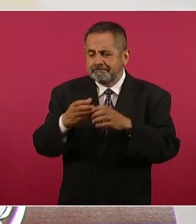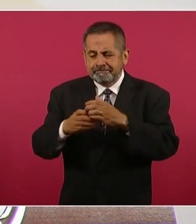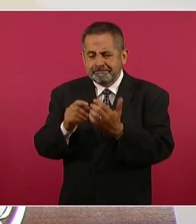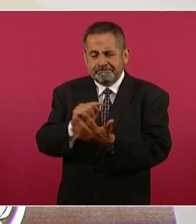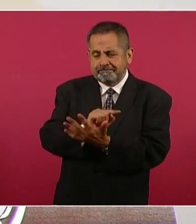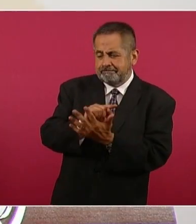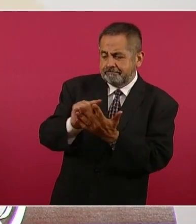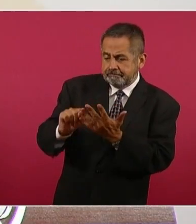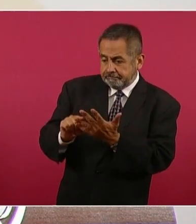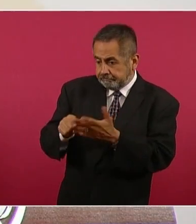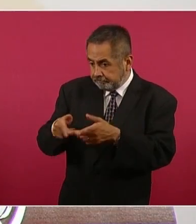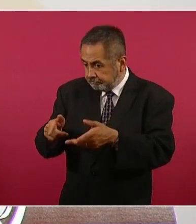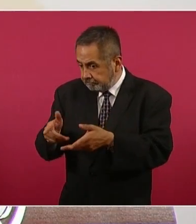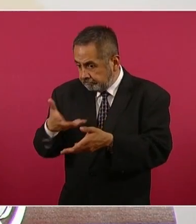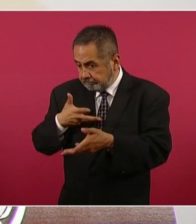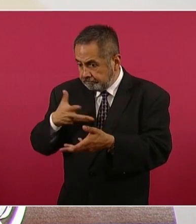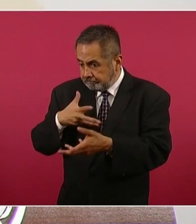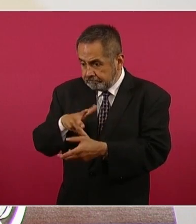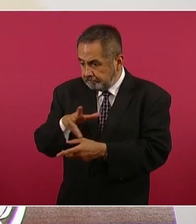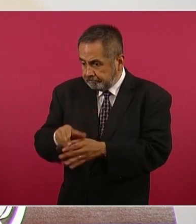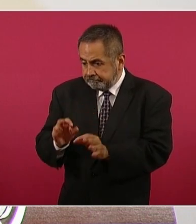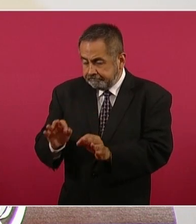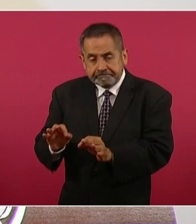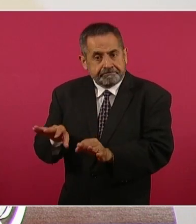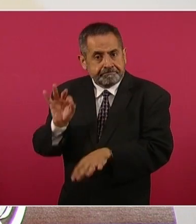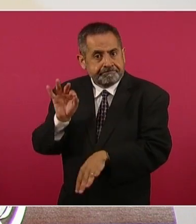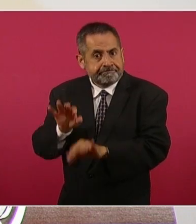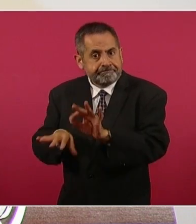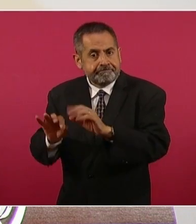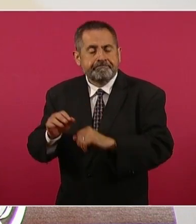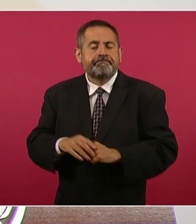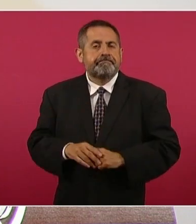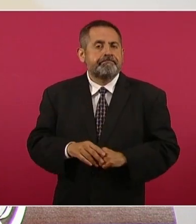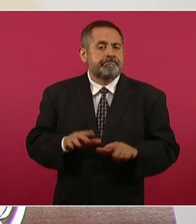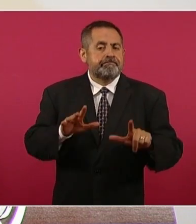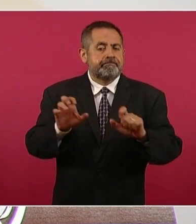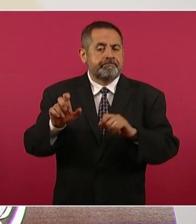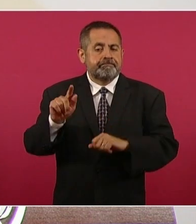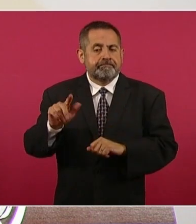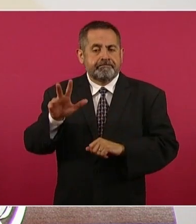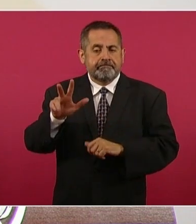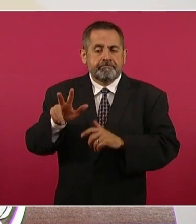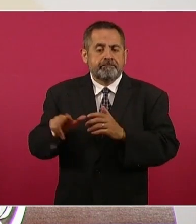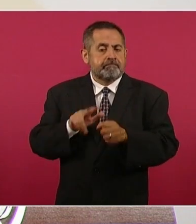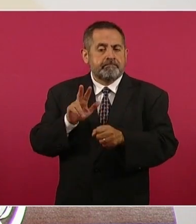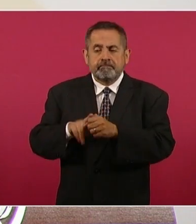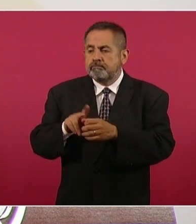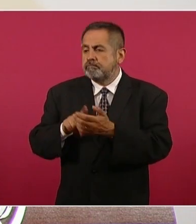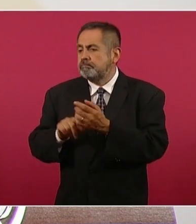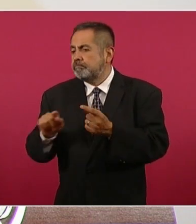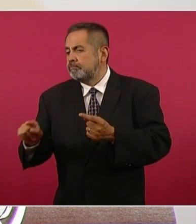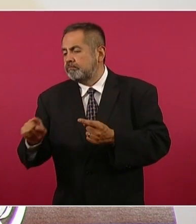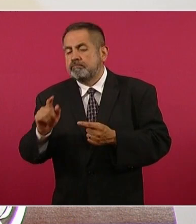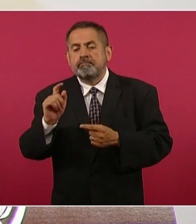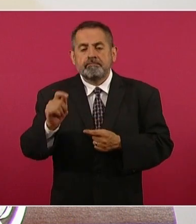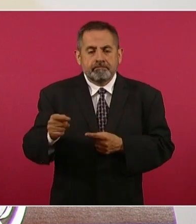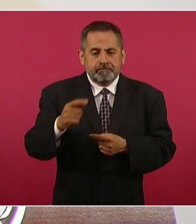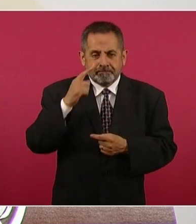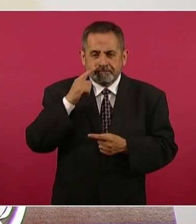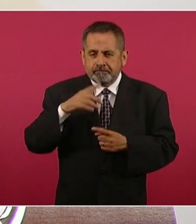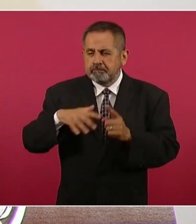relativamente completos y 775 rasgos naturales asociados a